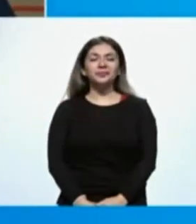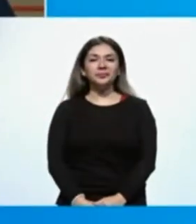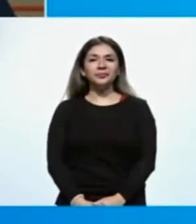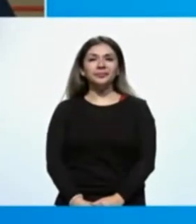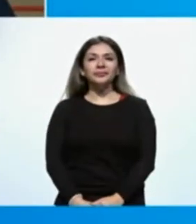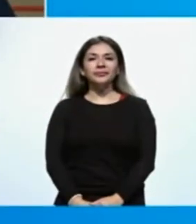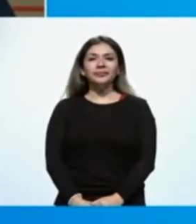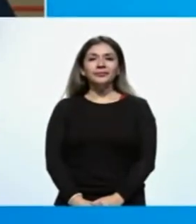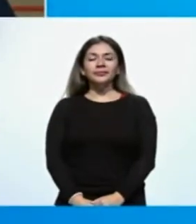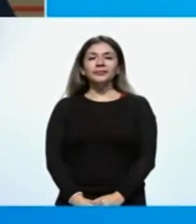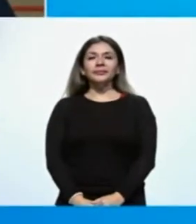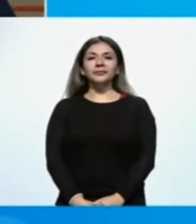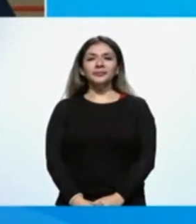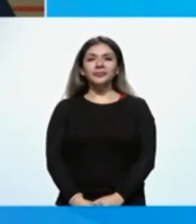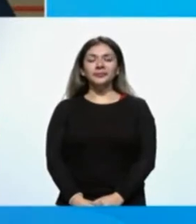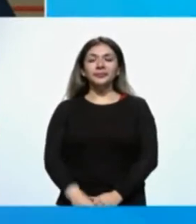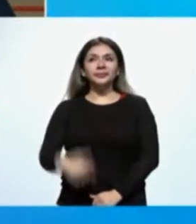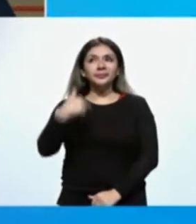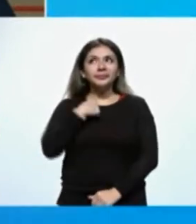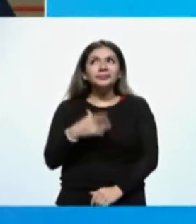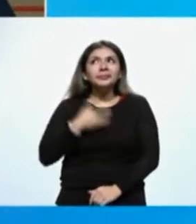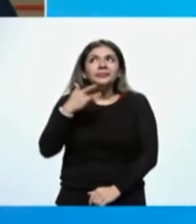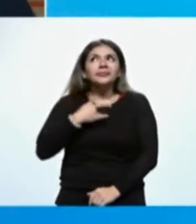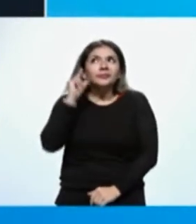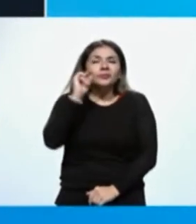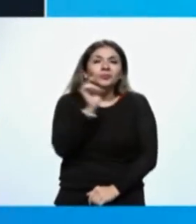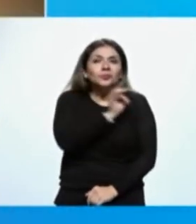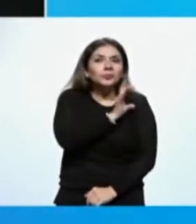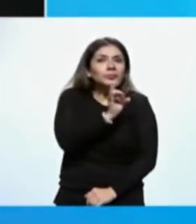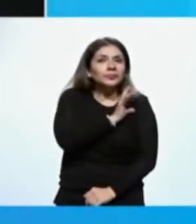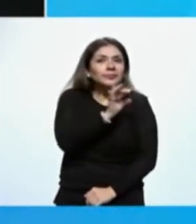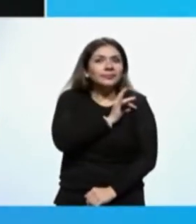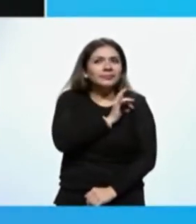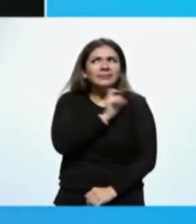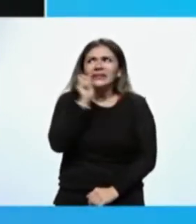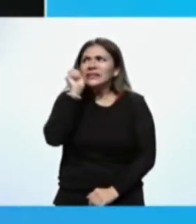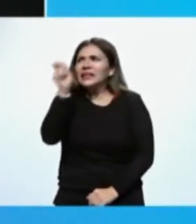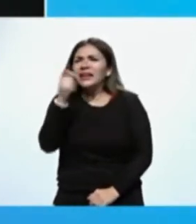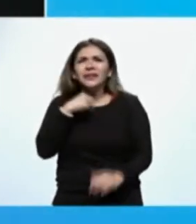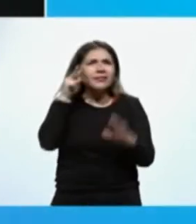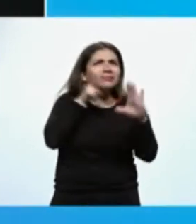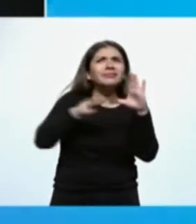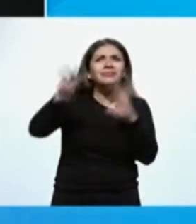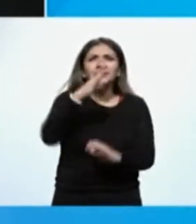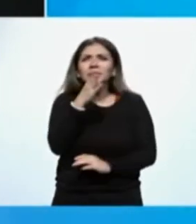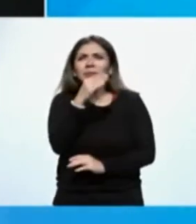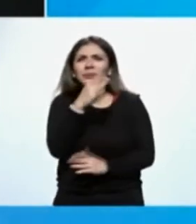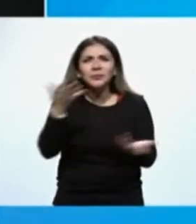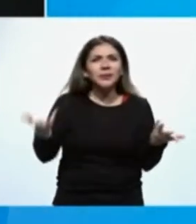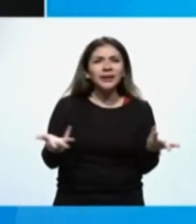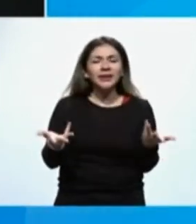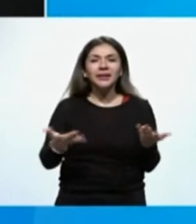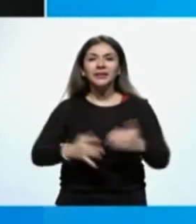tengo un poco de miedo. Ay, ay, ay, que... que no puedo verlo.